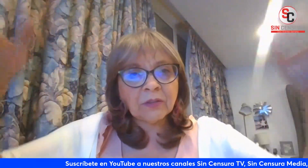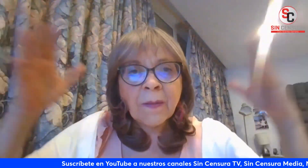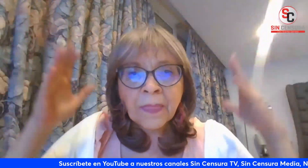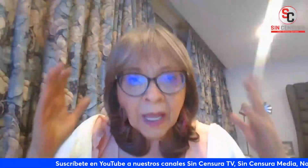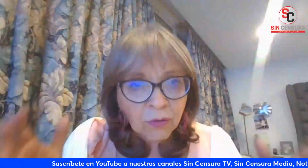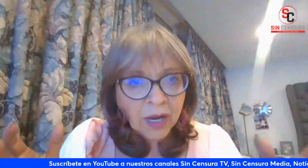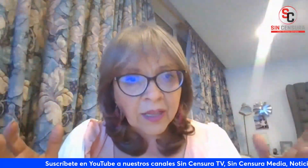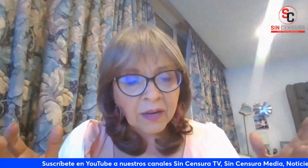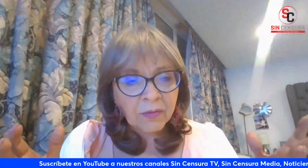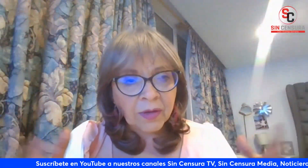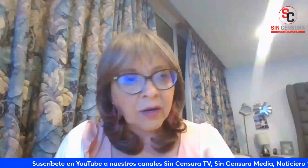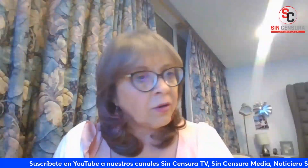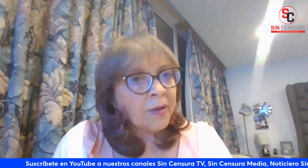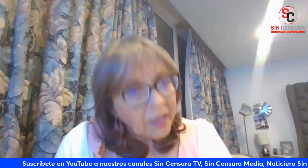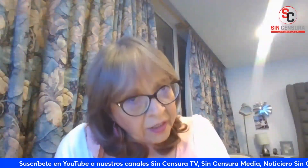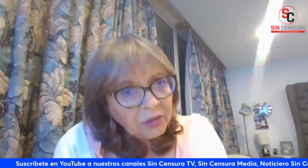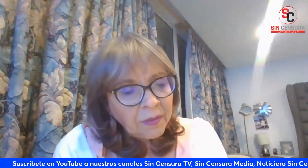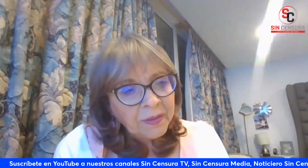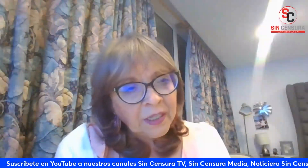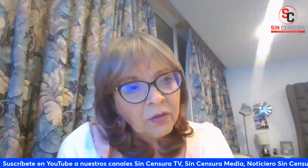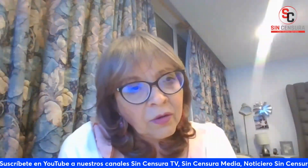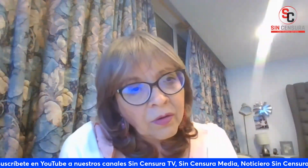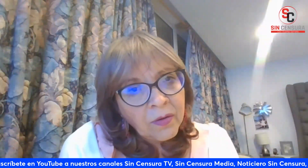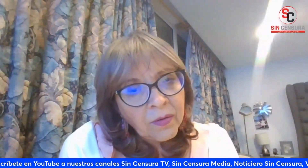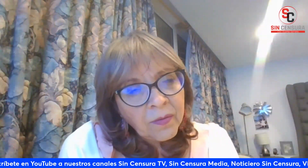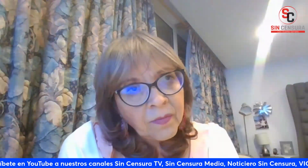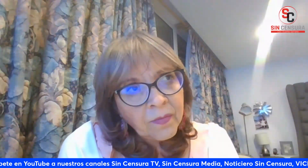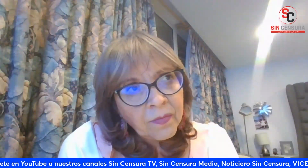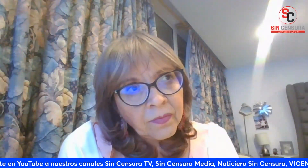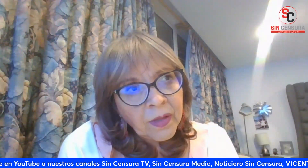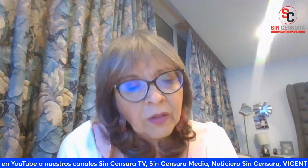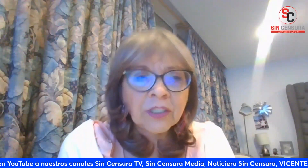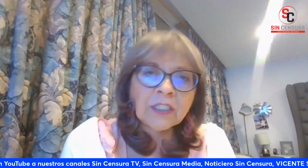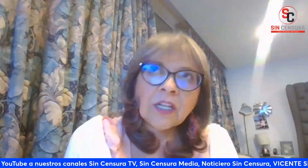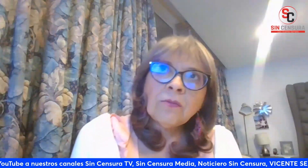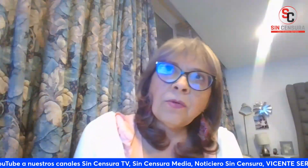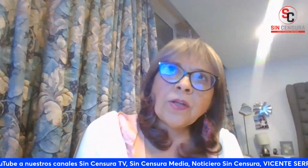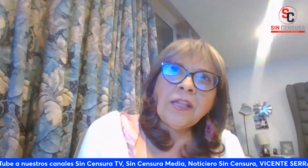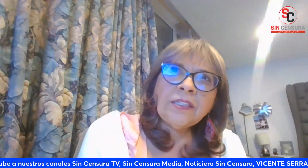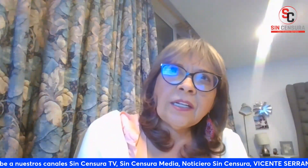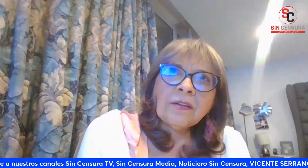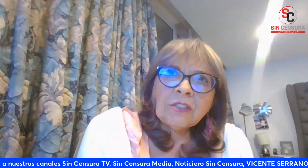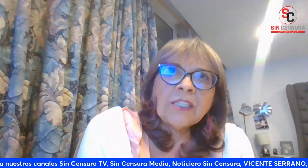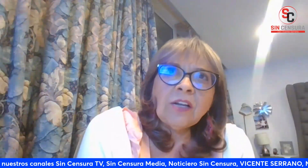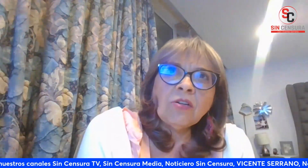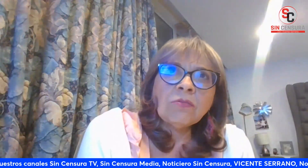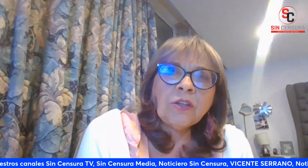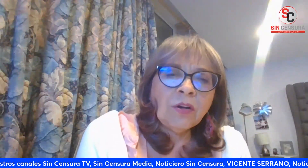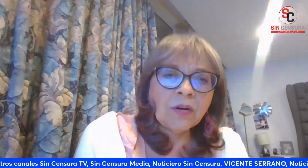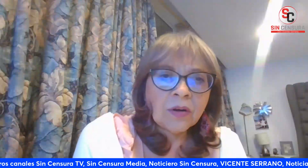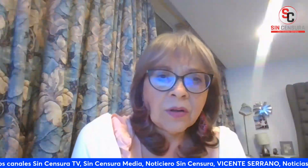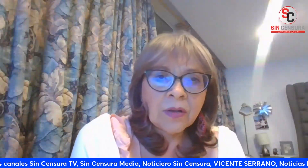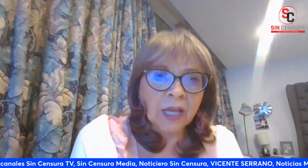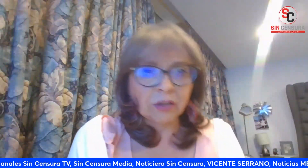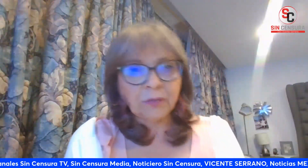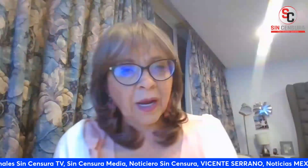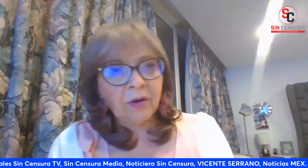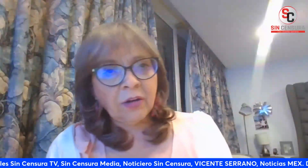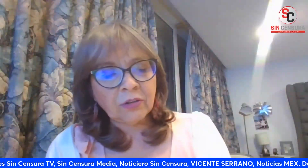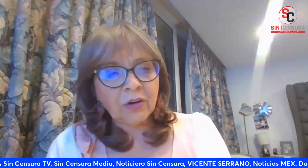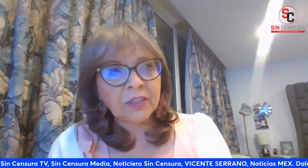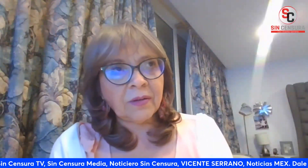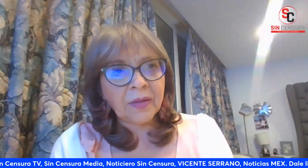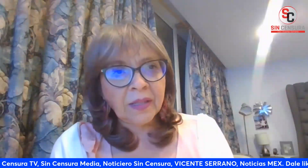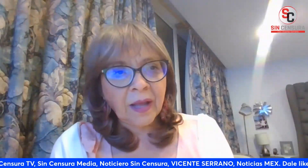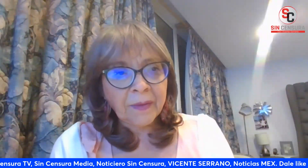millones de pesos. Hay un cártel inmobiliario y eso está pasando. Entonces, ¿por qué dice? O sea, si hay corrupción. Ellos